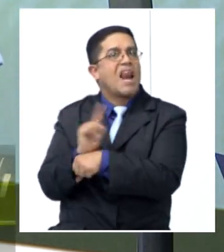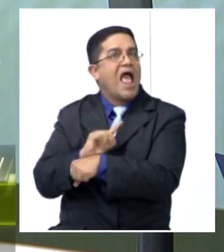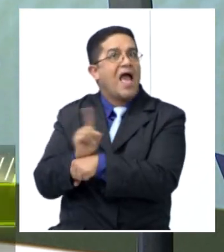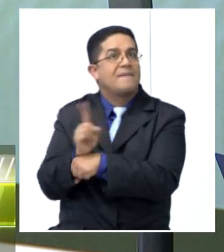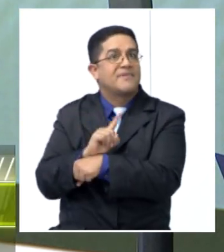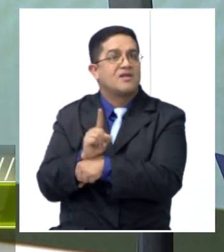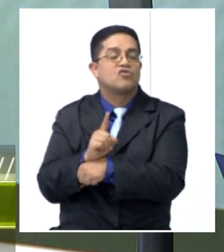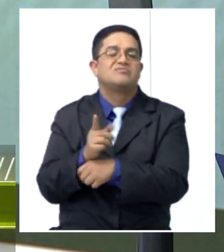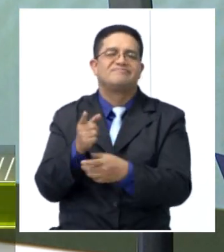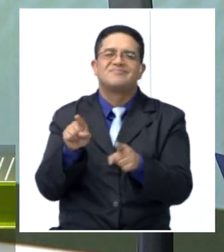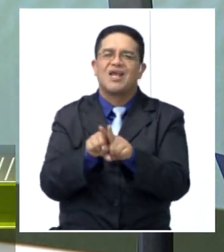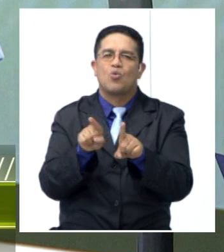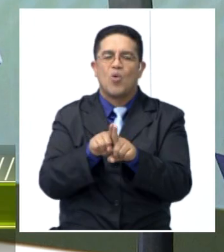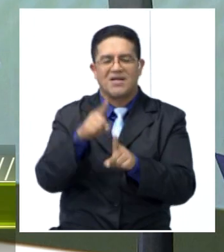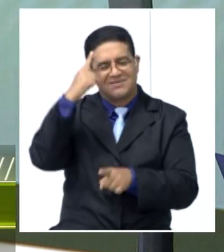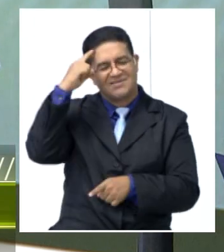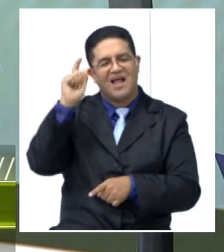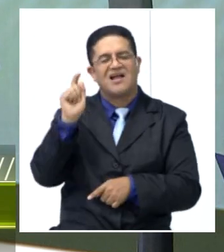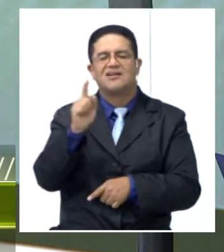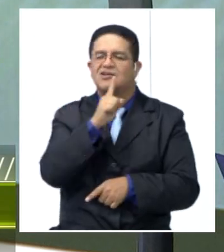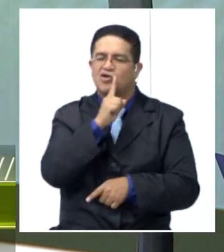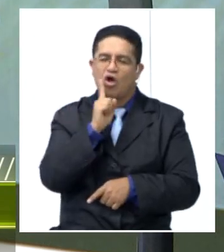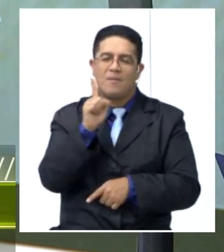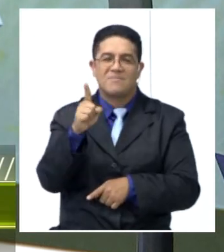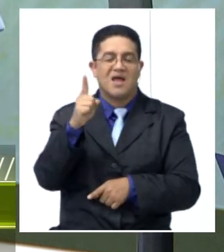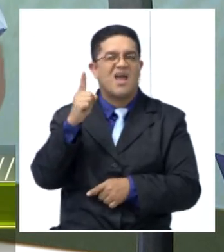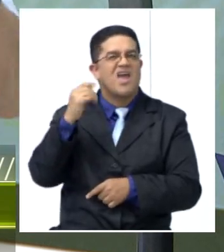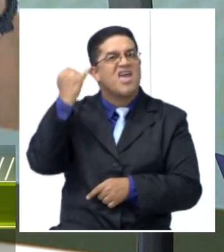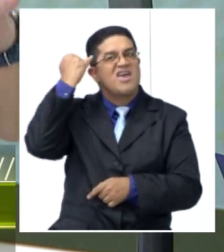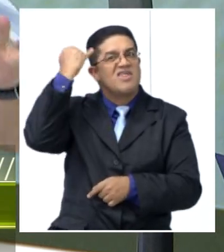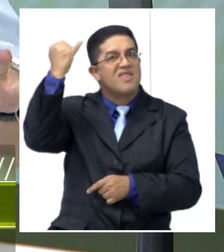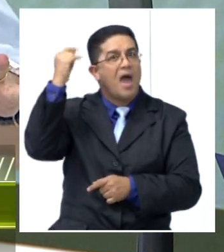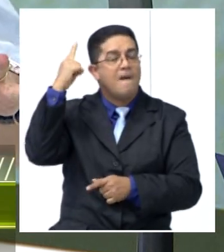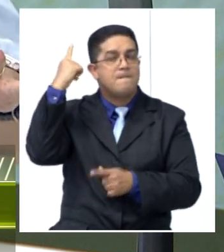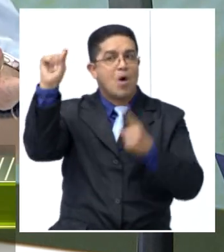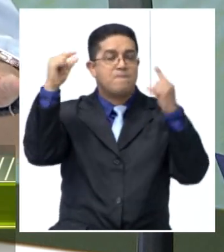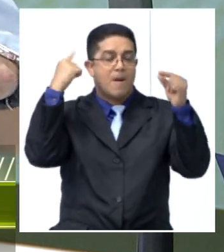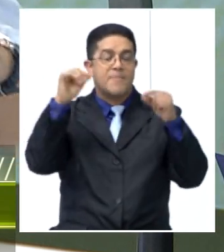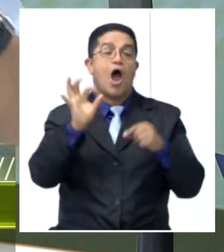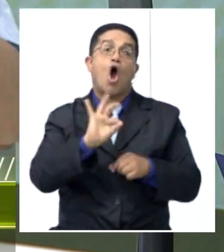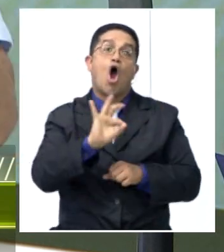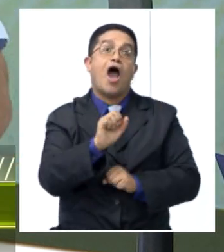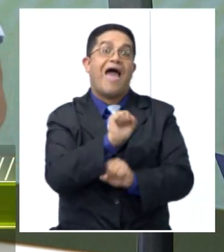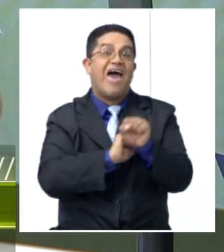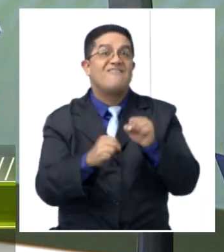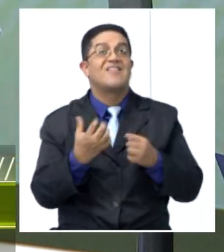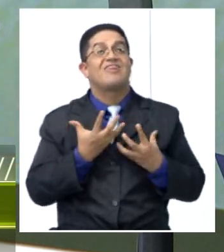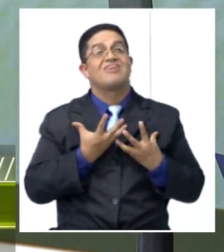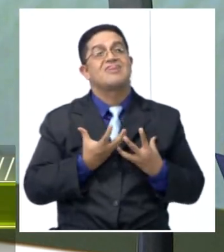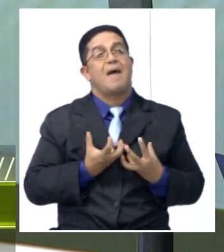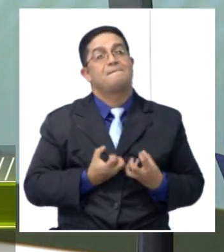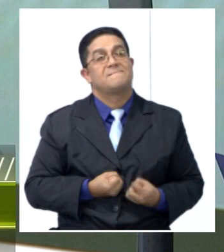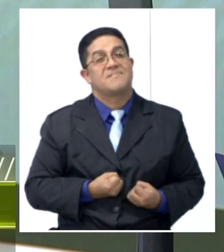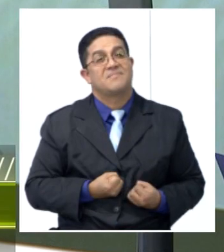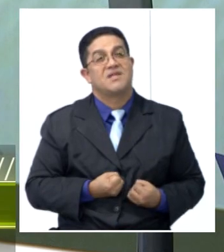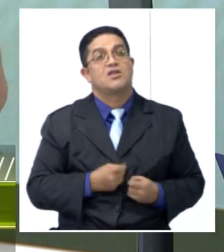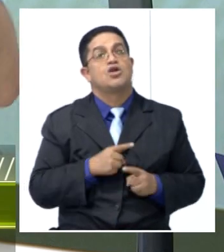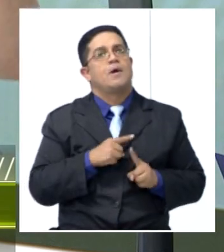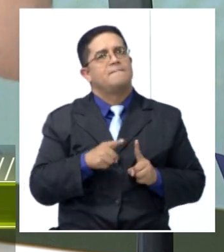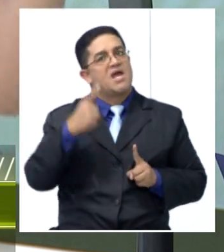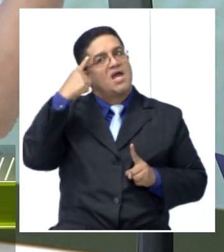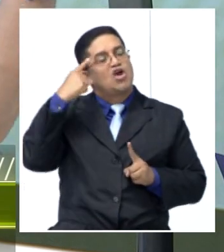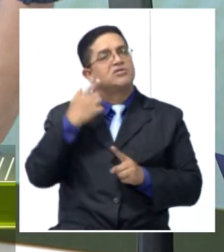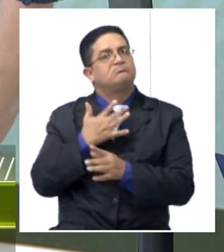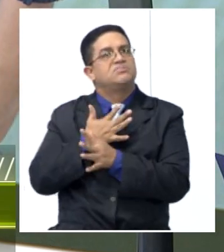llamamos taquipsiquia y tener fuga de ideas. O, por ejemplo, estar muy deprimido y eventualmente tener activada la parte